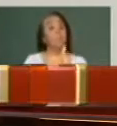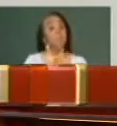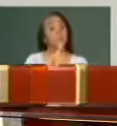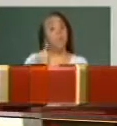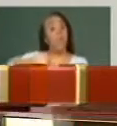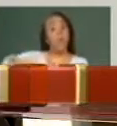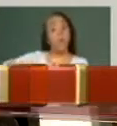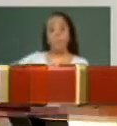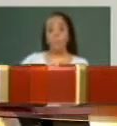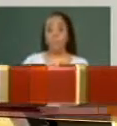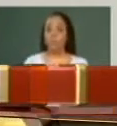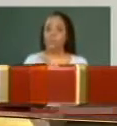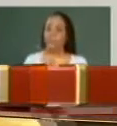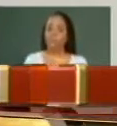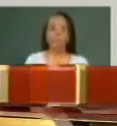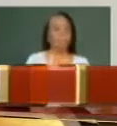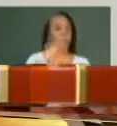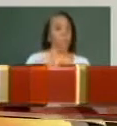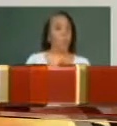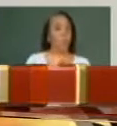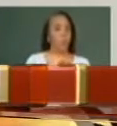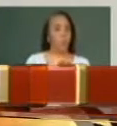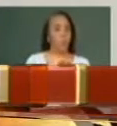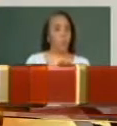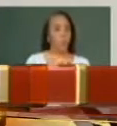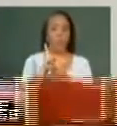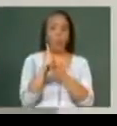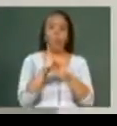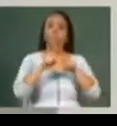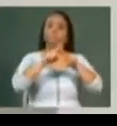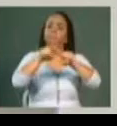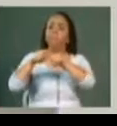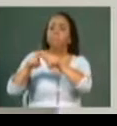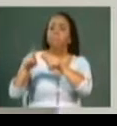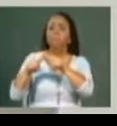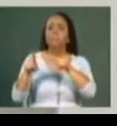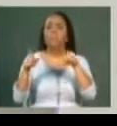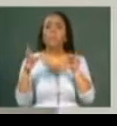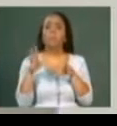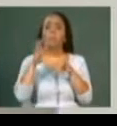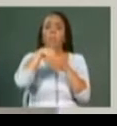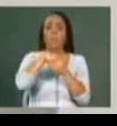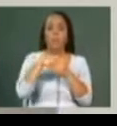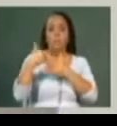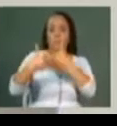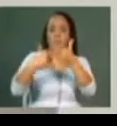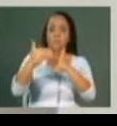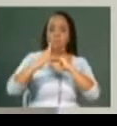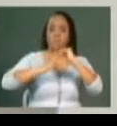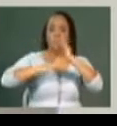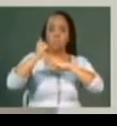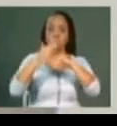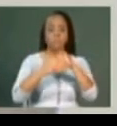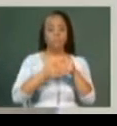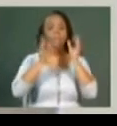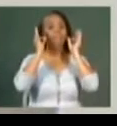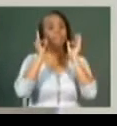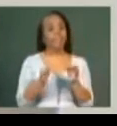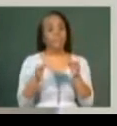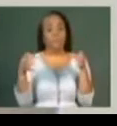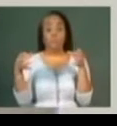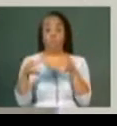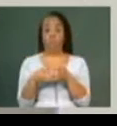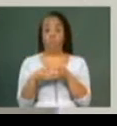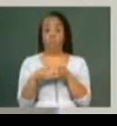electoral no se lo lleva todo, sino que la pluralidad se integra en el proceso de construcción de las decisiones